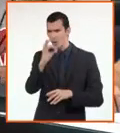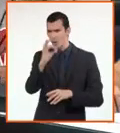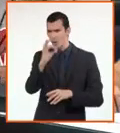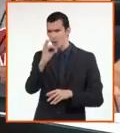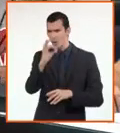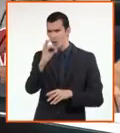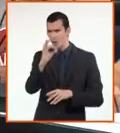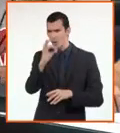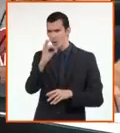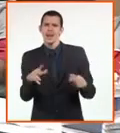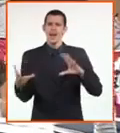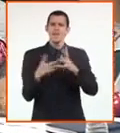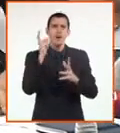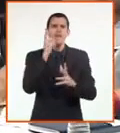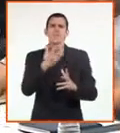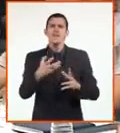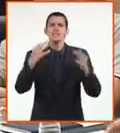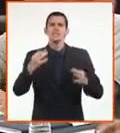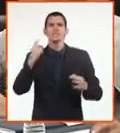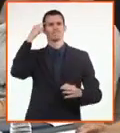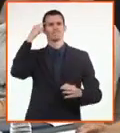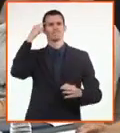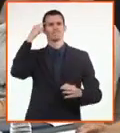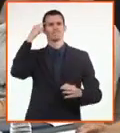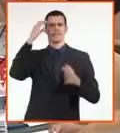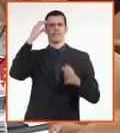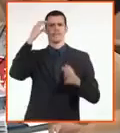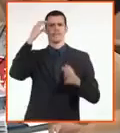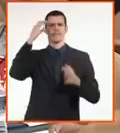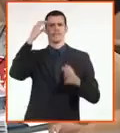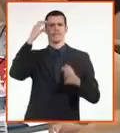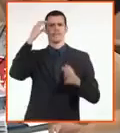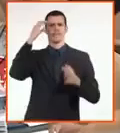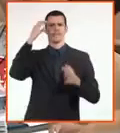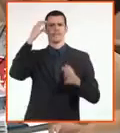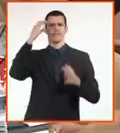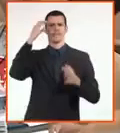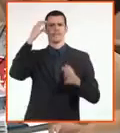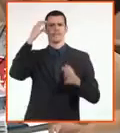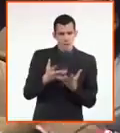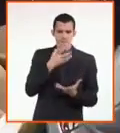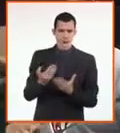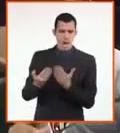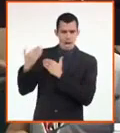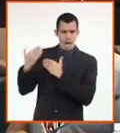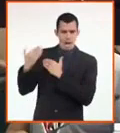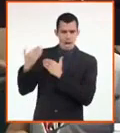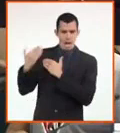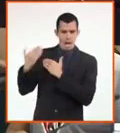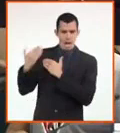palabra con la propuesta justa, ha bastado su pensamiento transformador y